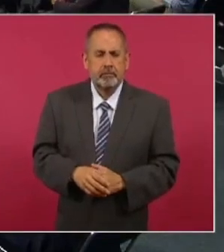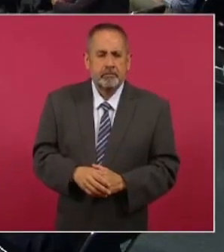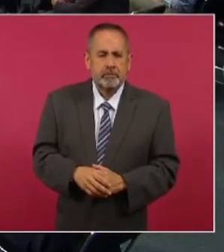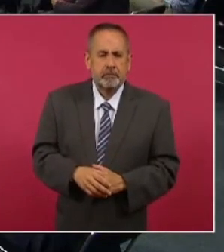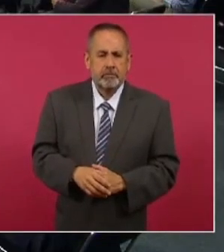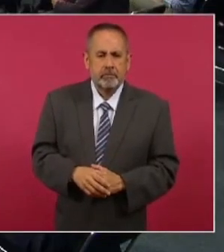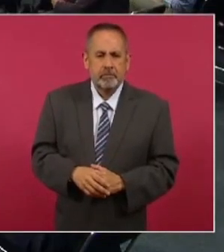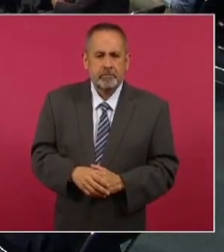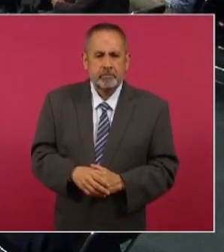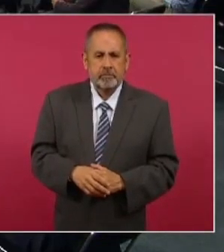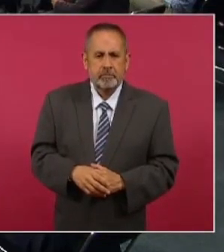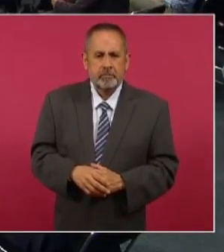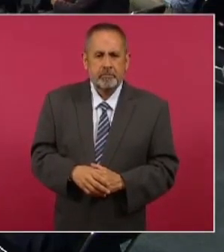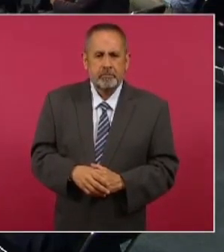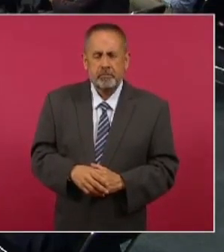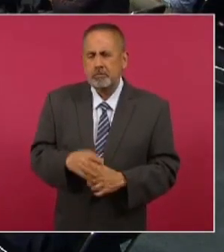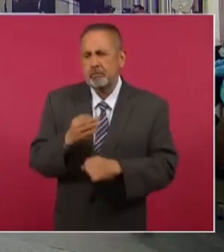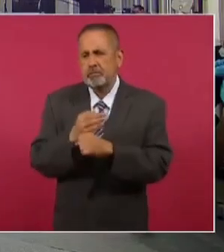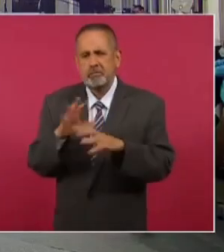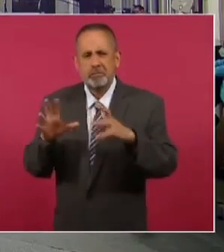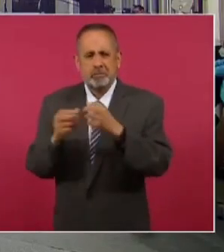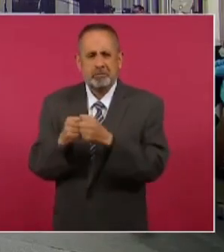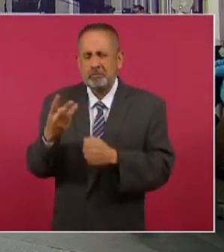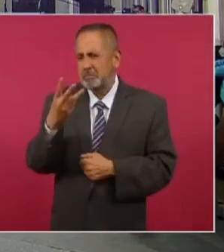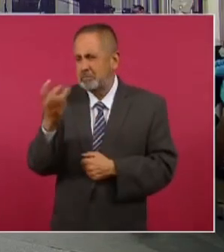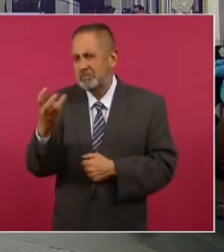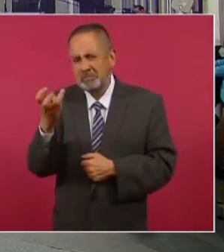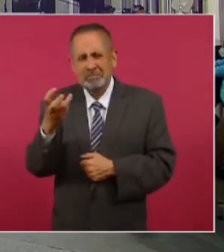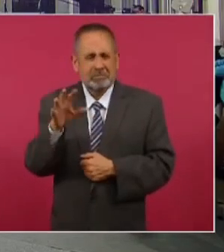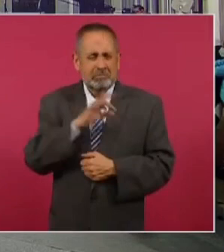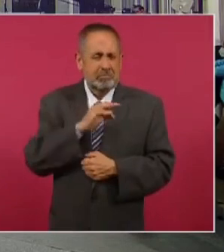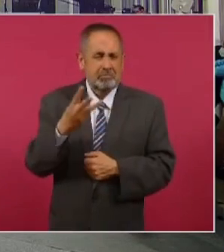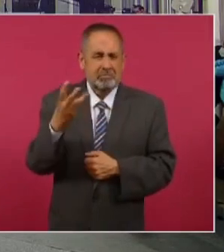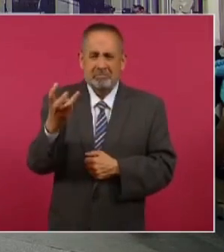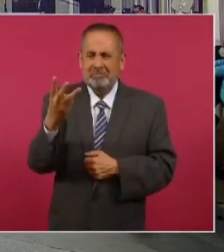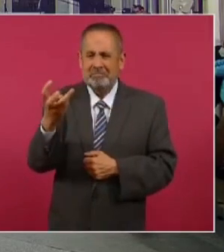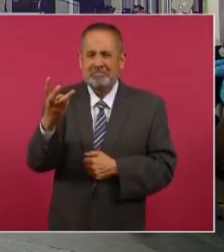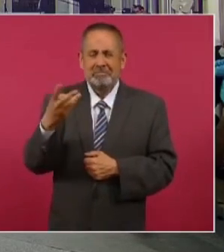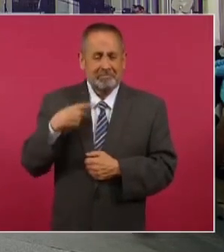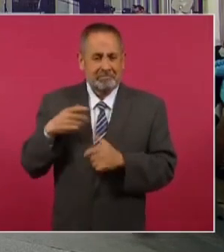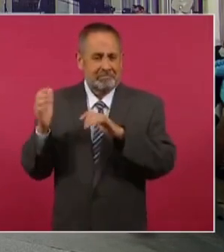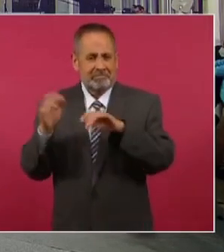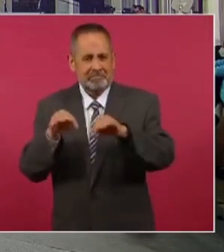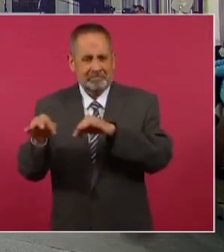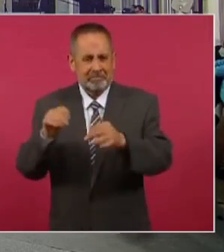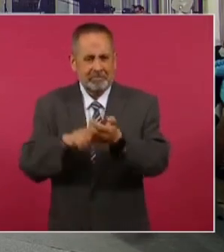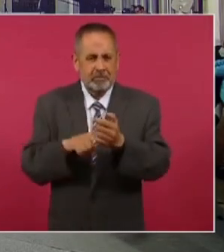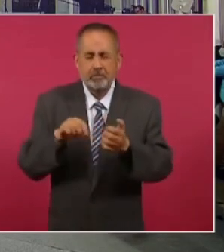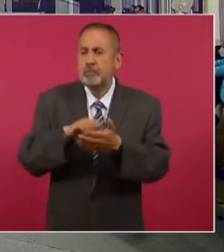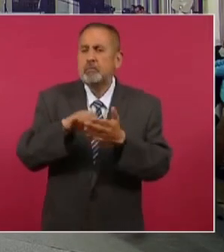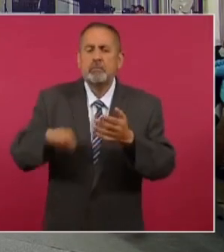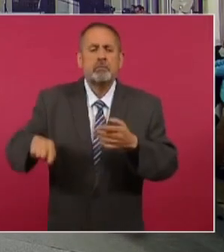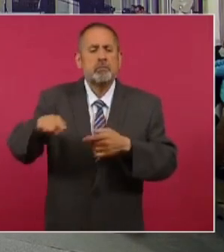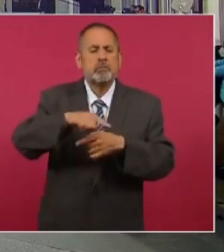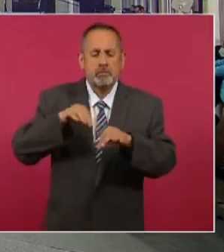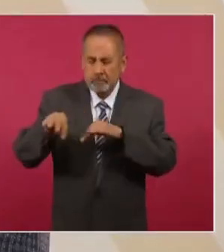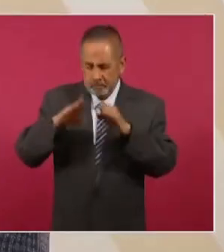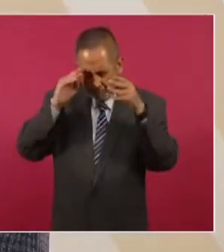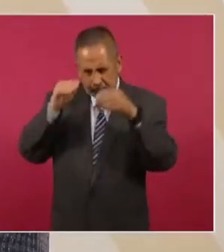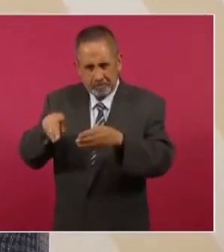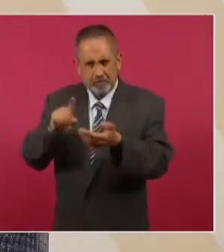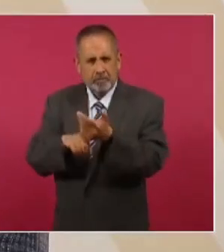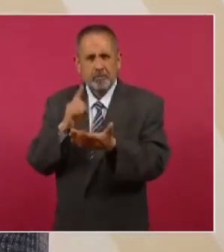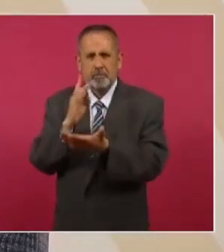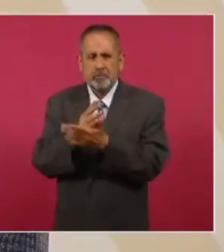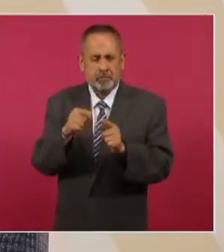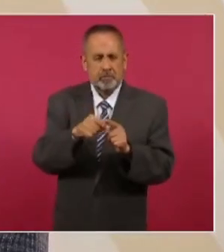bases y 300 pero ¿cuántos tenemos por ejemplo trabajando sólo